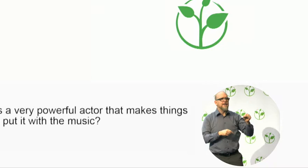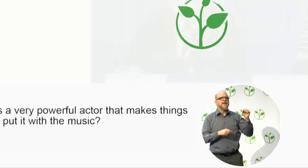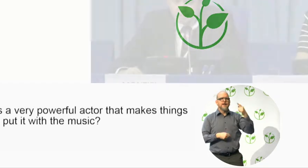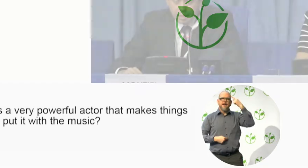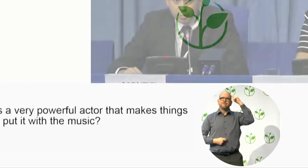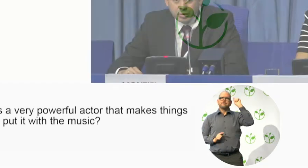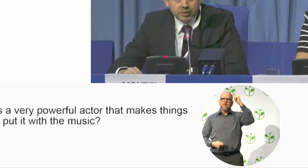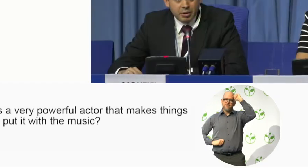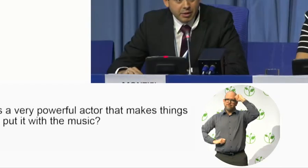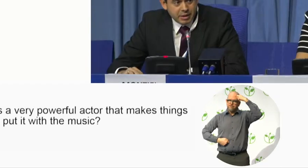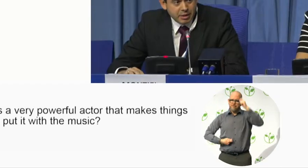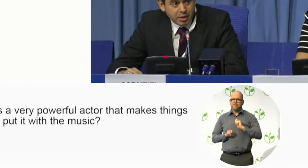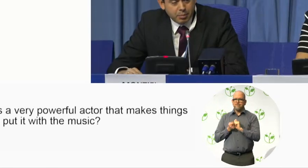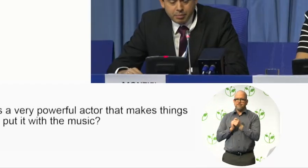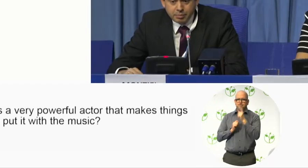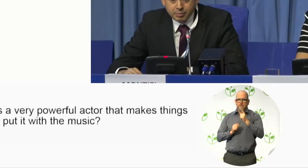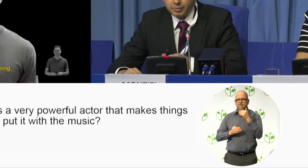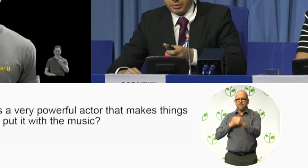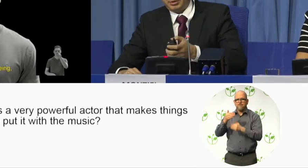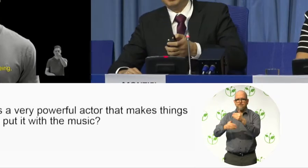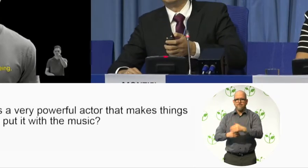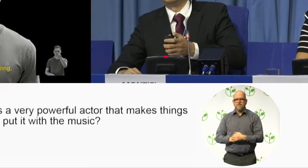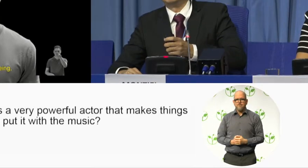Este es un ejemplo de una campaña